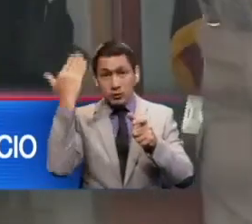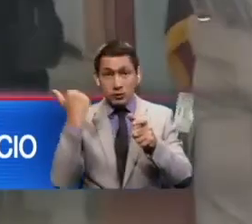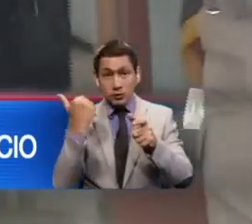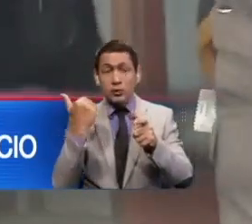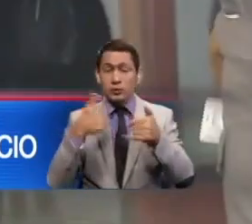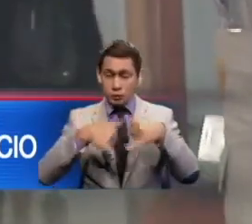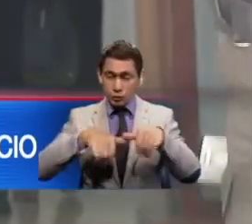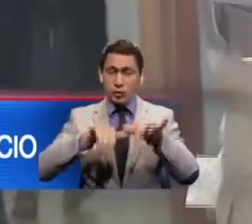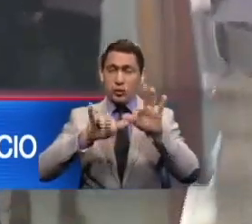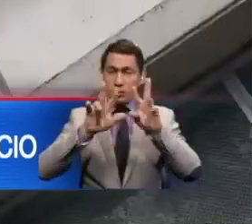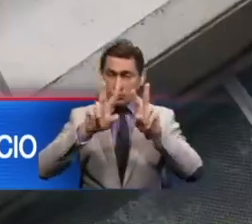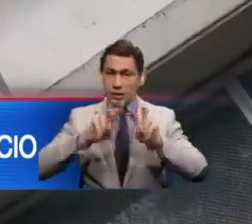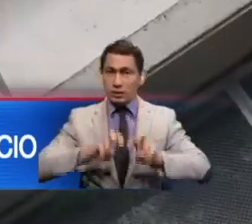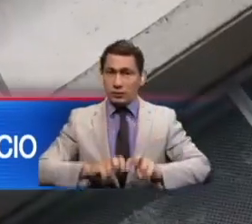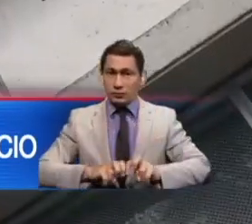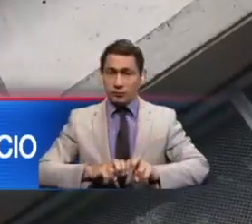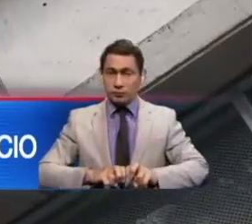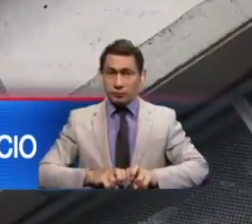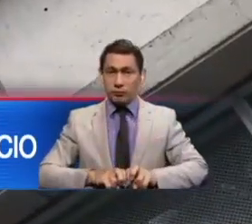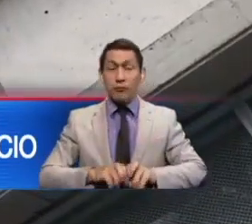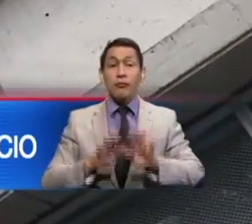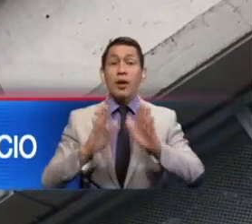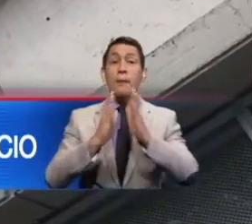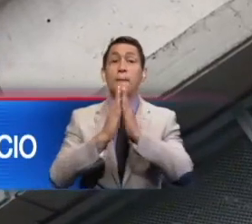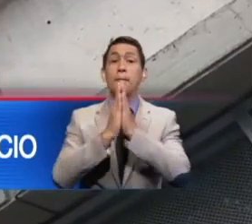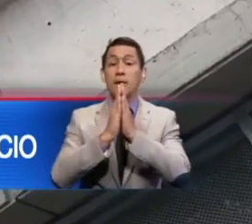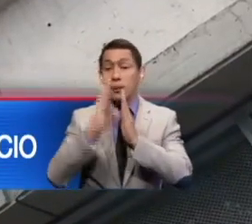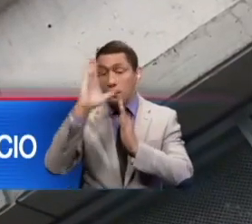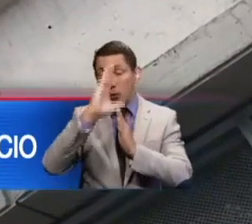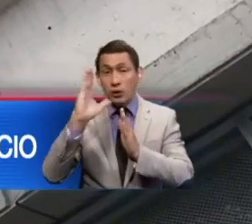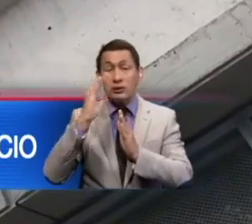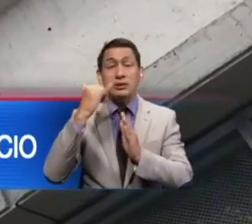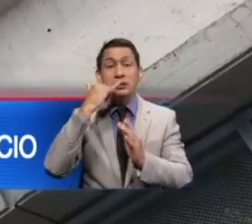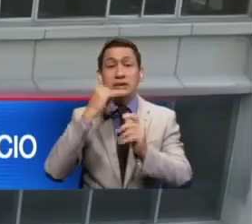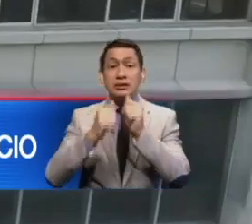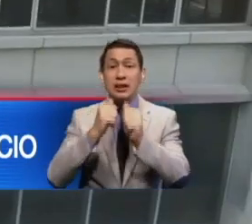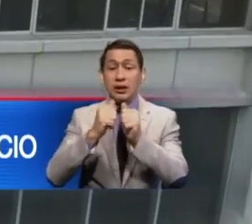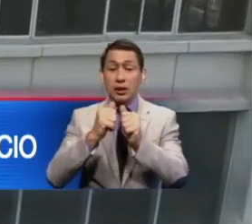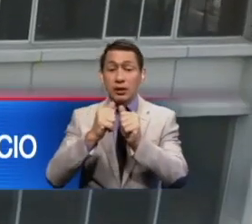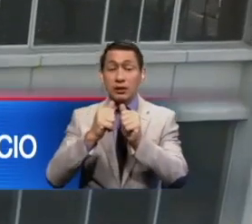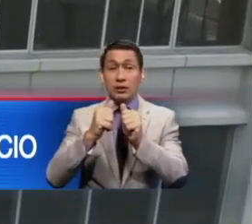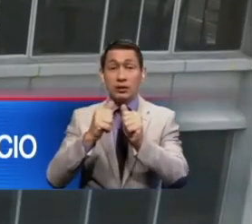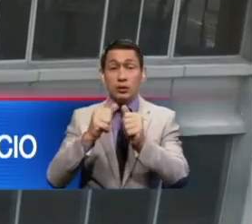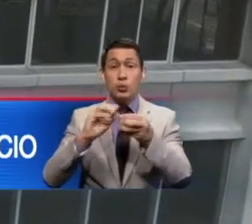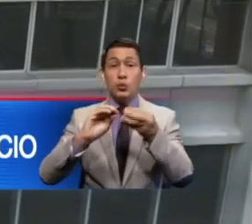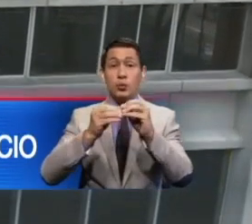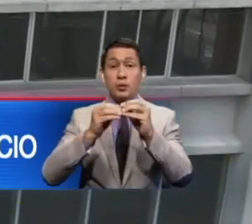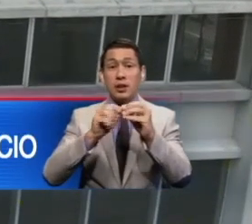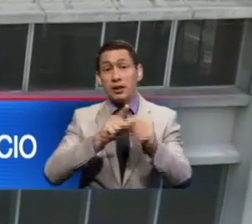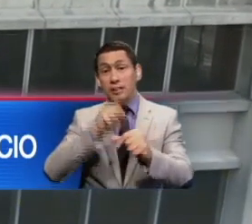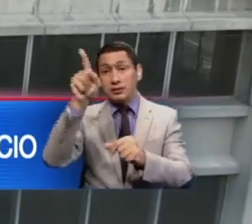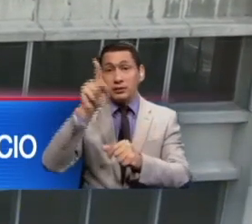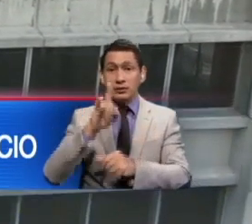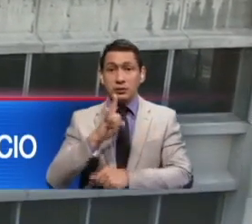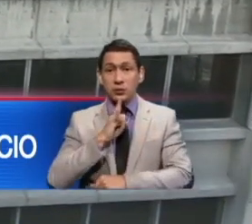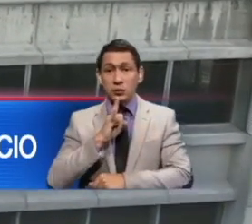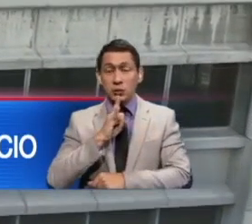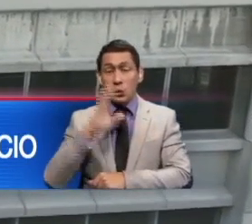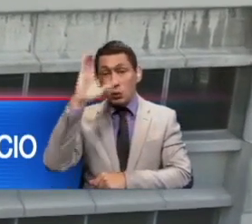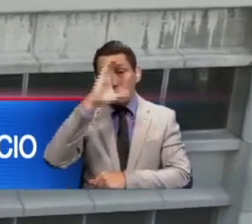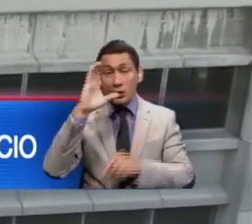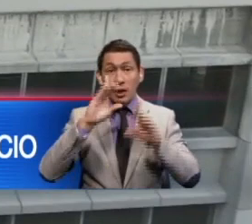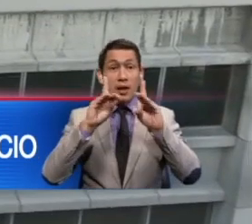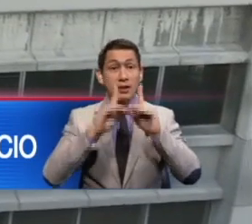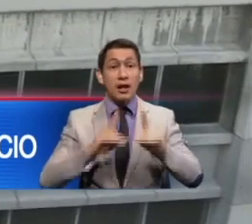información del contacto registrado con código de área de la ciudad de Chicago de Estados Unidos, con lo que se busca obtener información que se haya